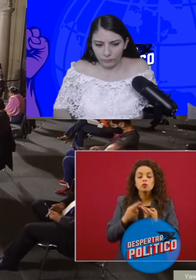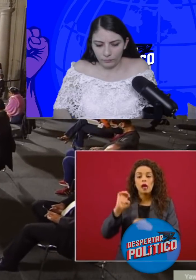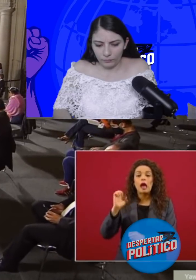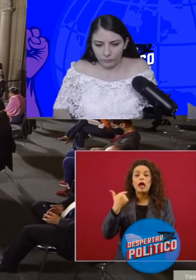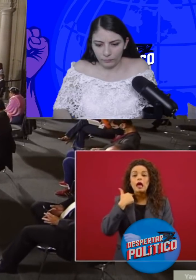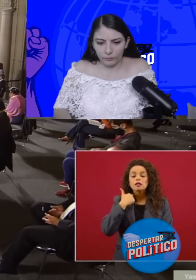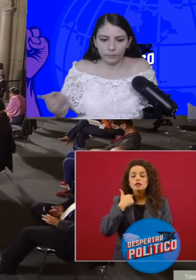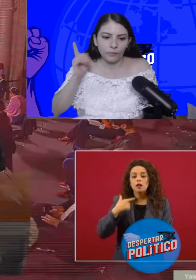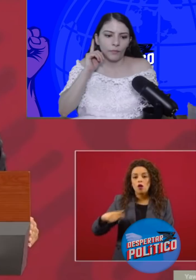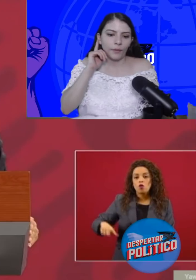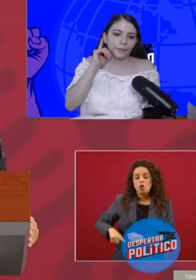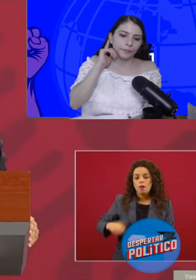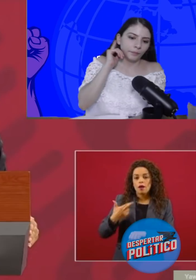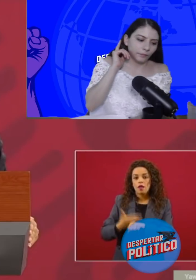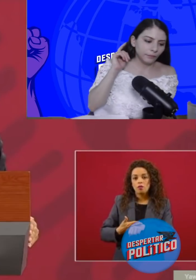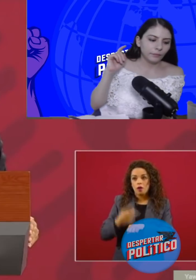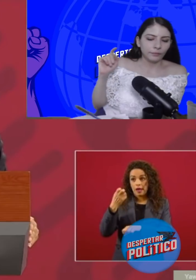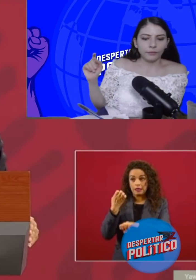Chihuahua,